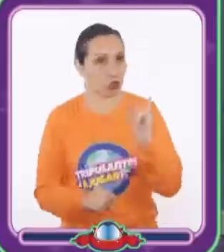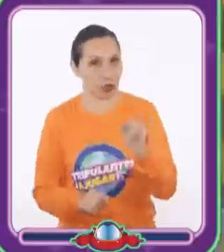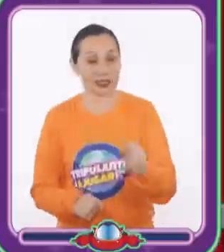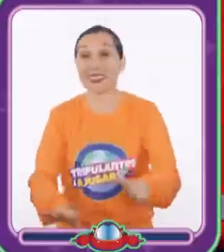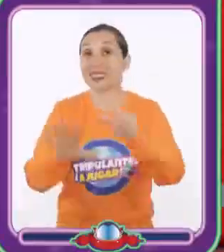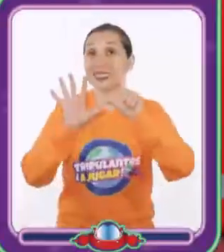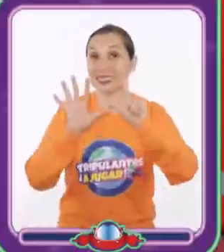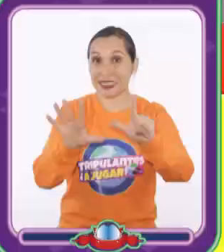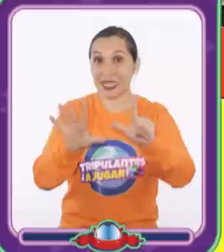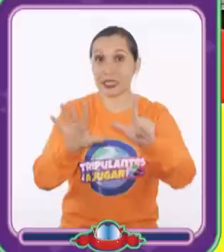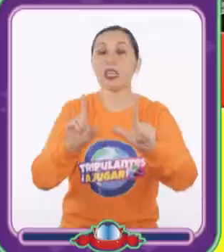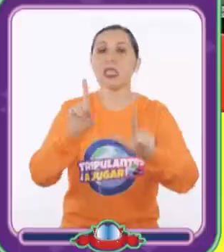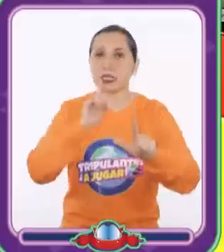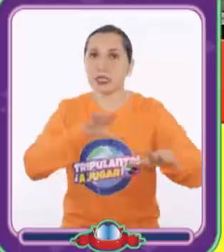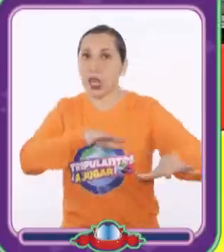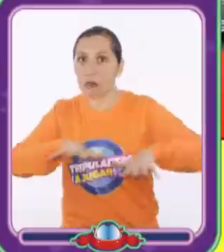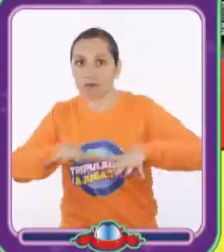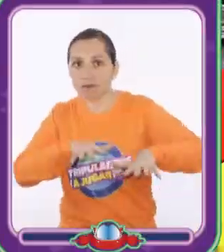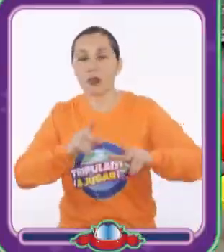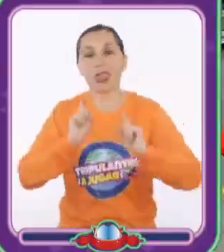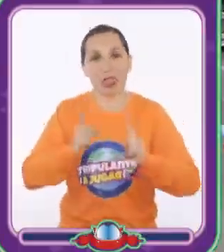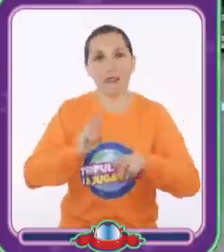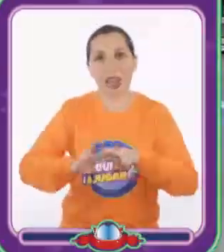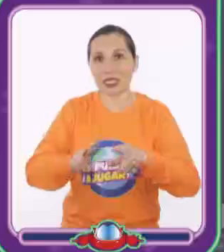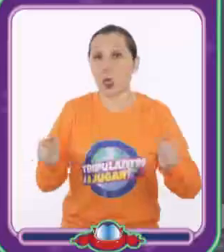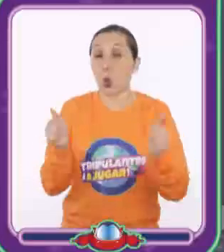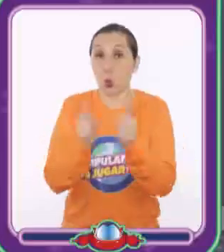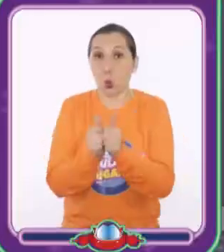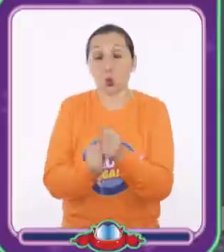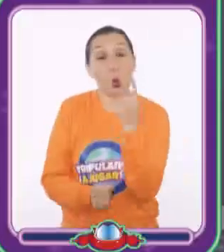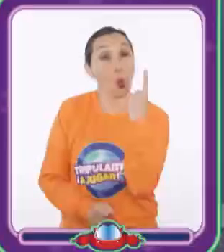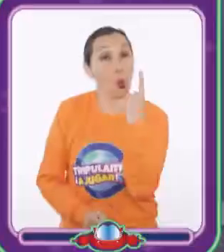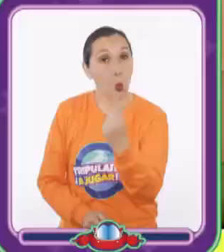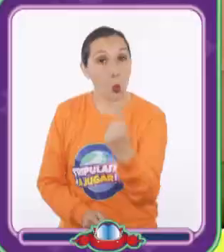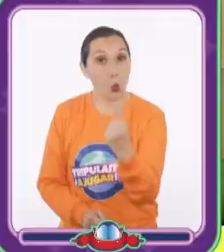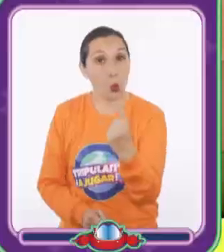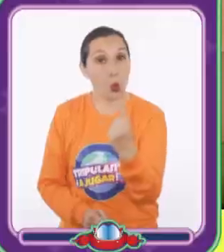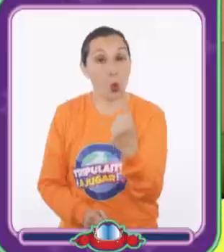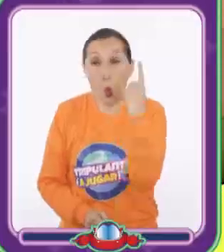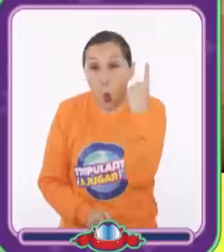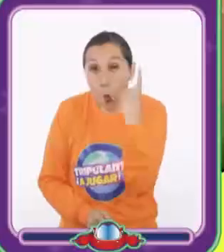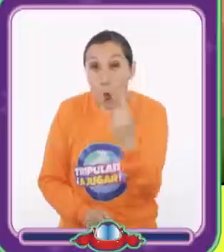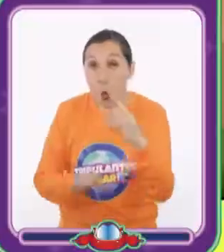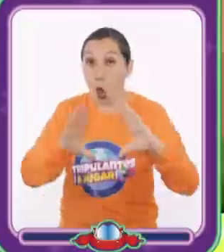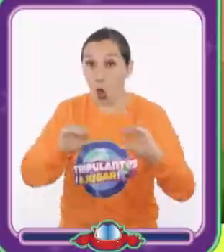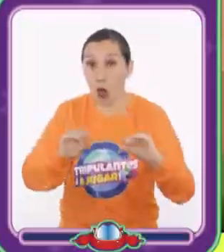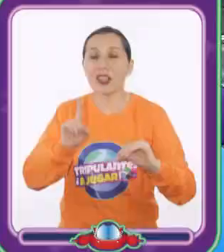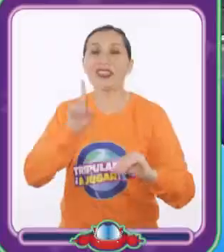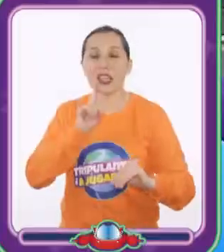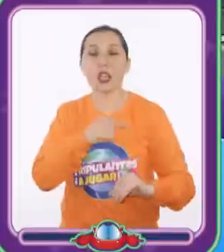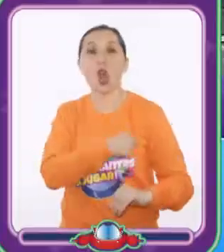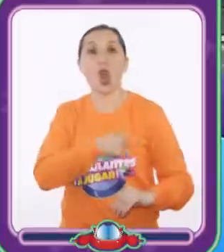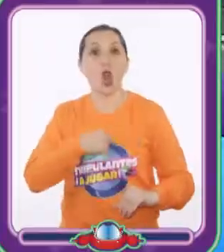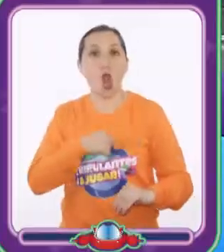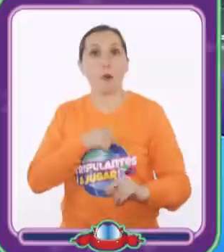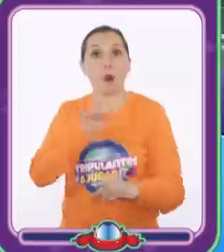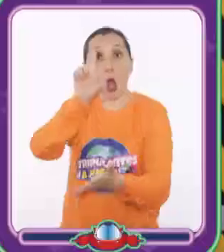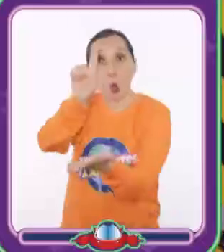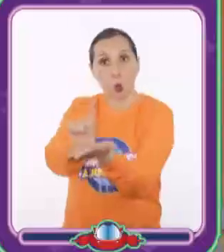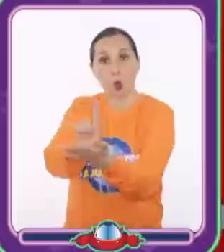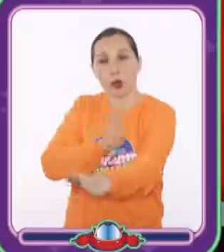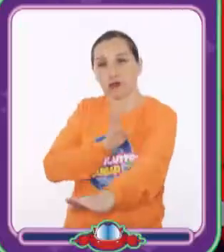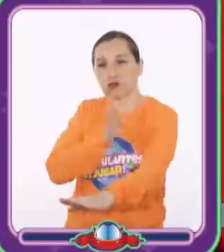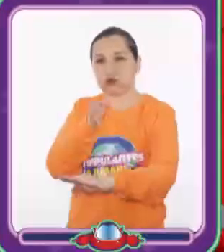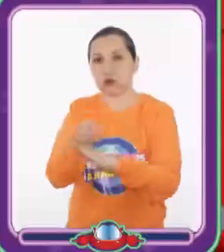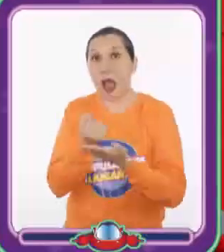¡Sí! Siete de estos cojines tienen acciones que tenemos que hacer en conjunto. Y solo uno tiene el nombre de